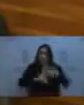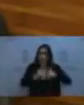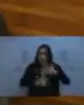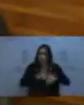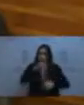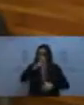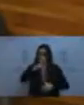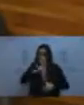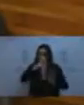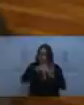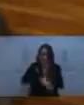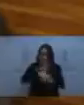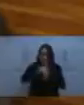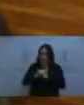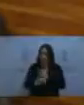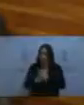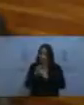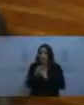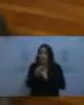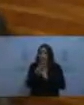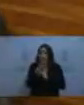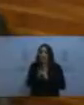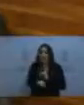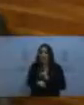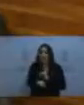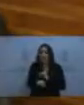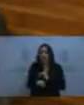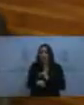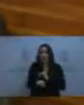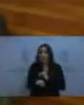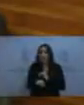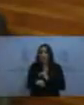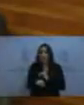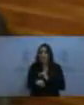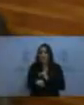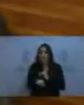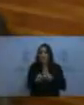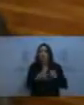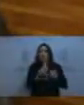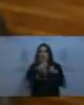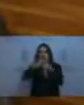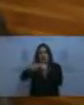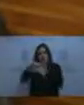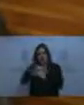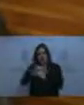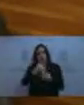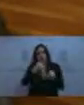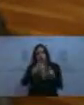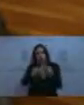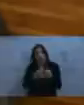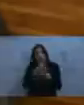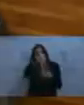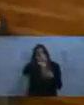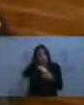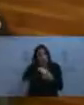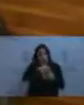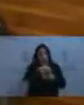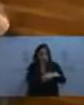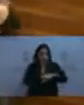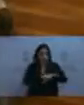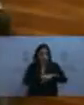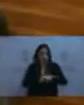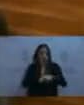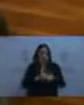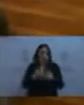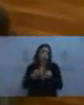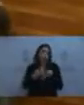procedimiento, existe normativa y existe además distintos controles. Están los controles internos de la propia Administración. Los principales